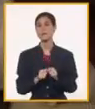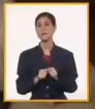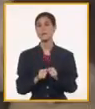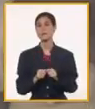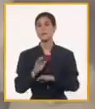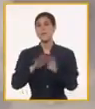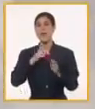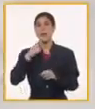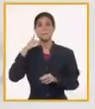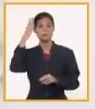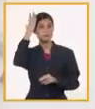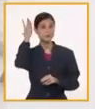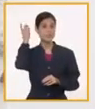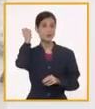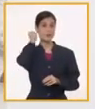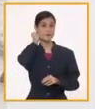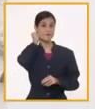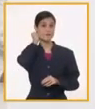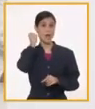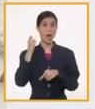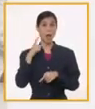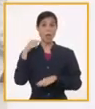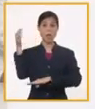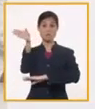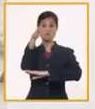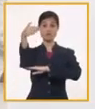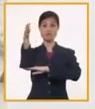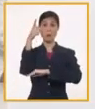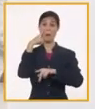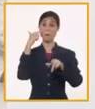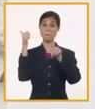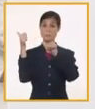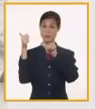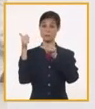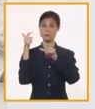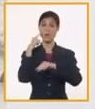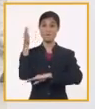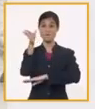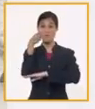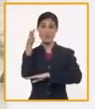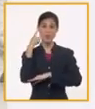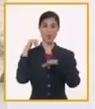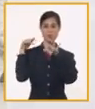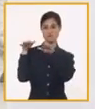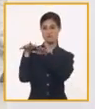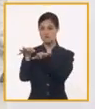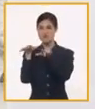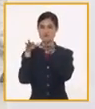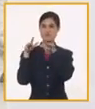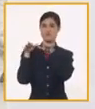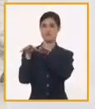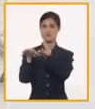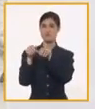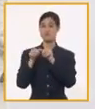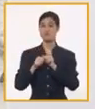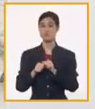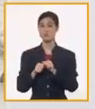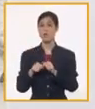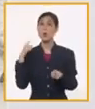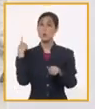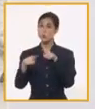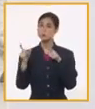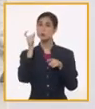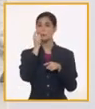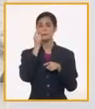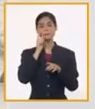Raúl. Que llevaba la bandera. Que llevaba la bandera. Y fui con Balaguer, ella murió. Era compañero de